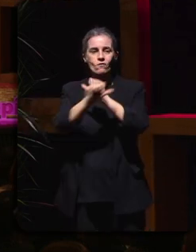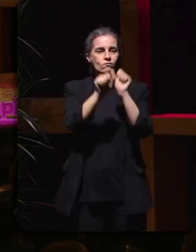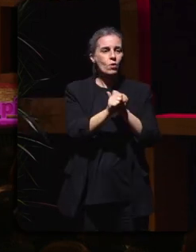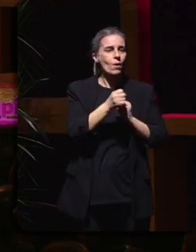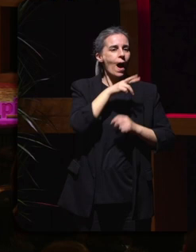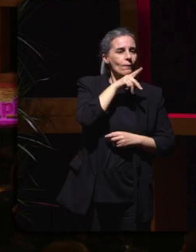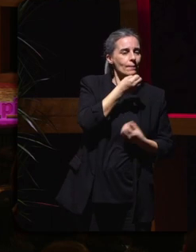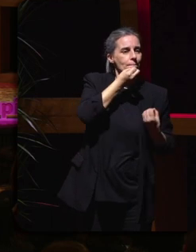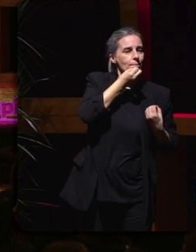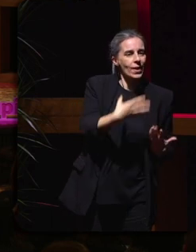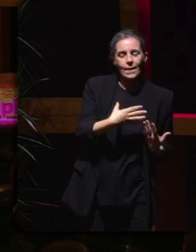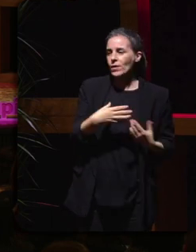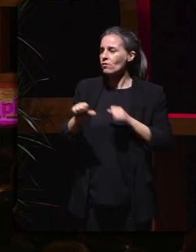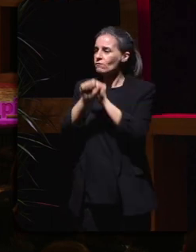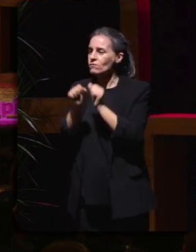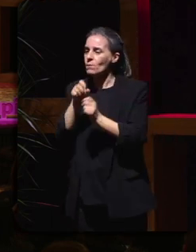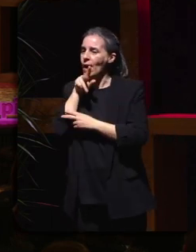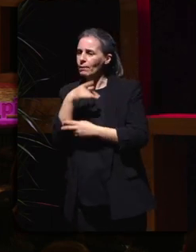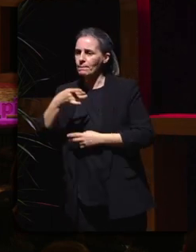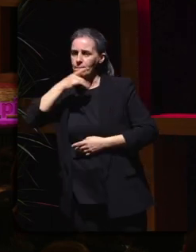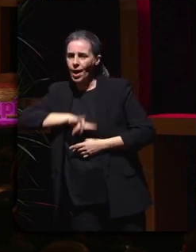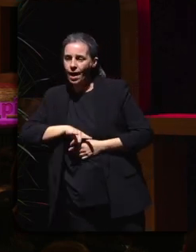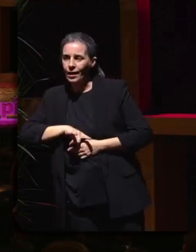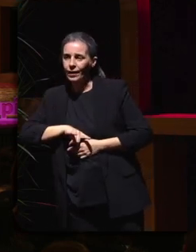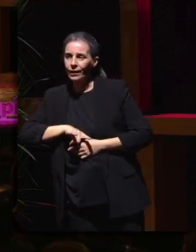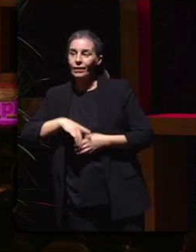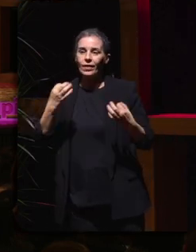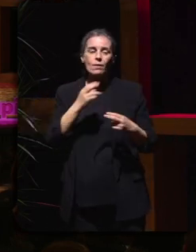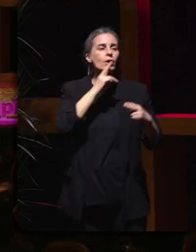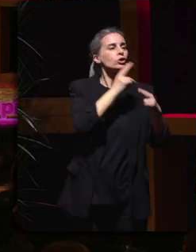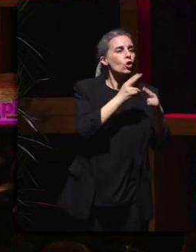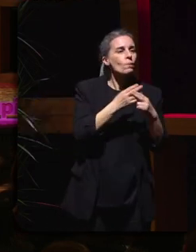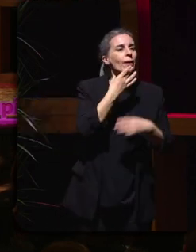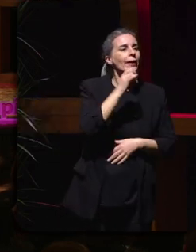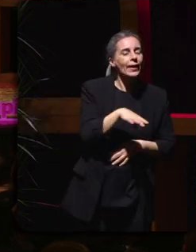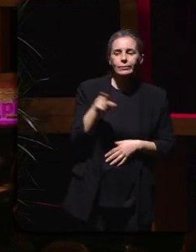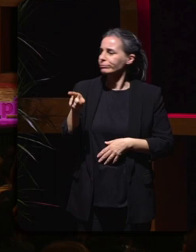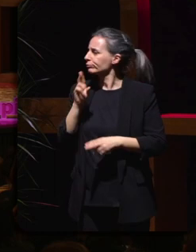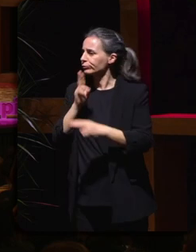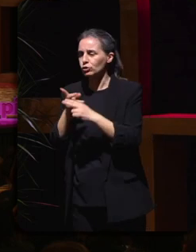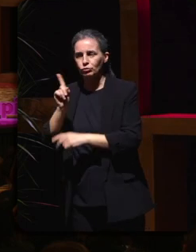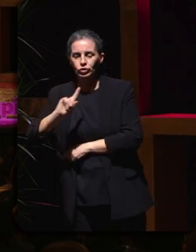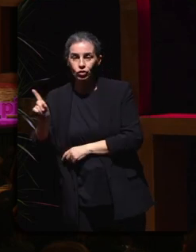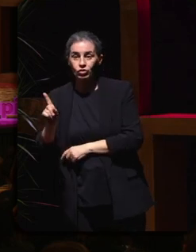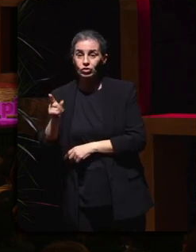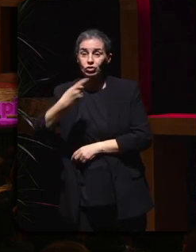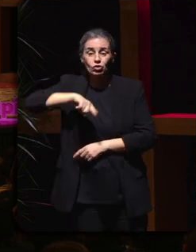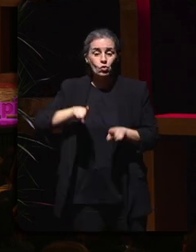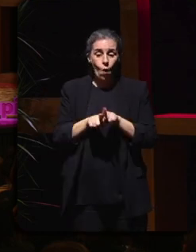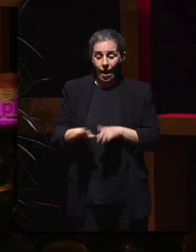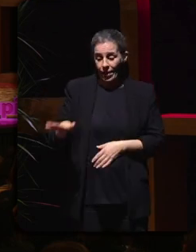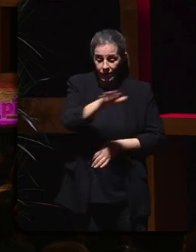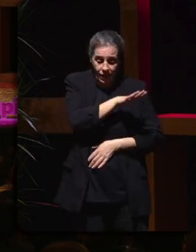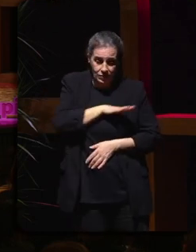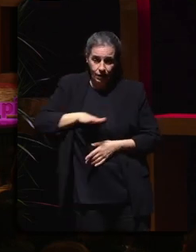la buena qué manera de hablar es la mala a quién hay que nombrar Y a quién no somos el espacio vacío